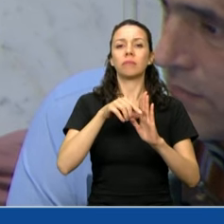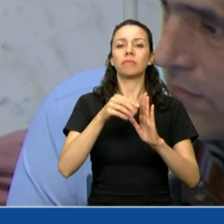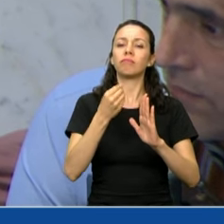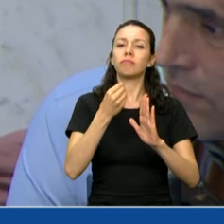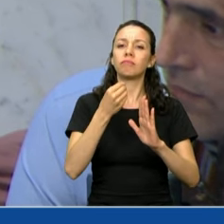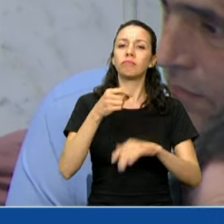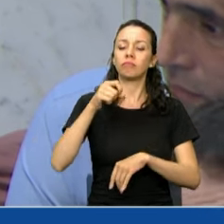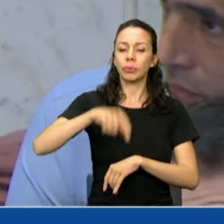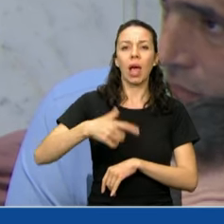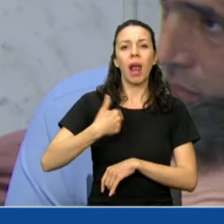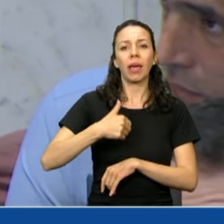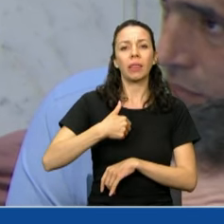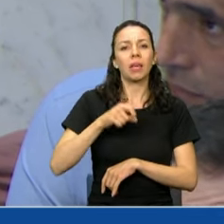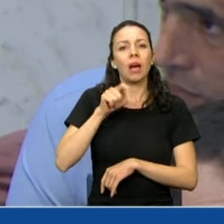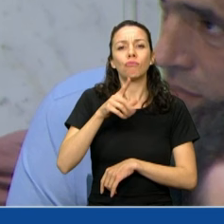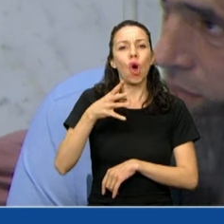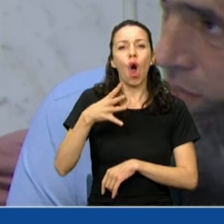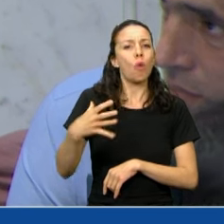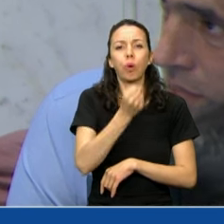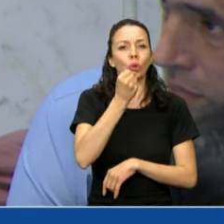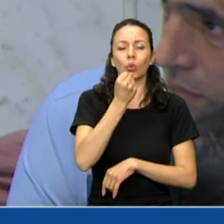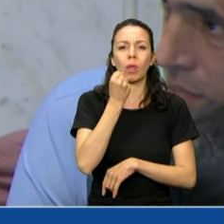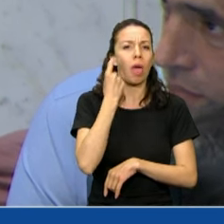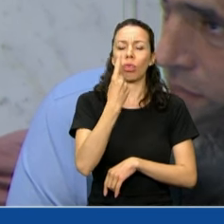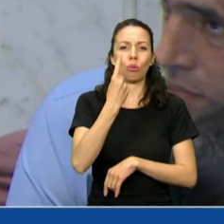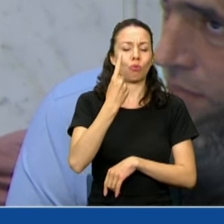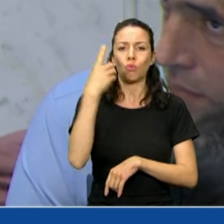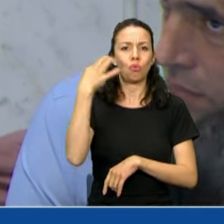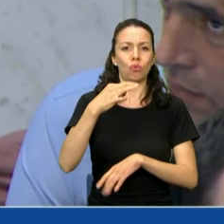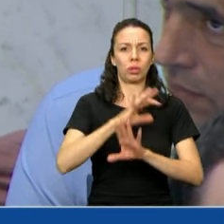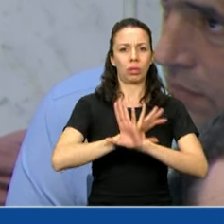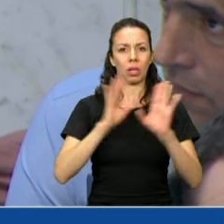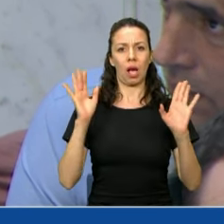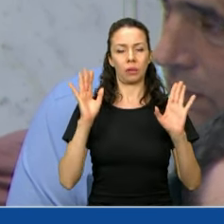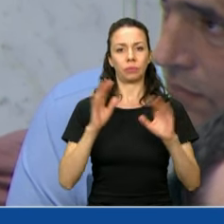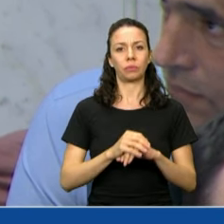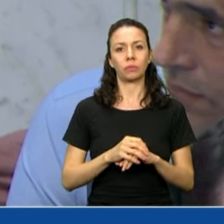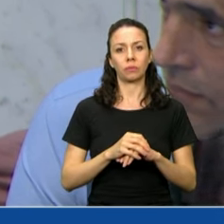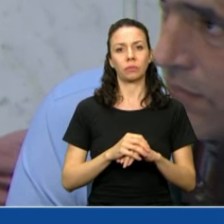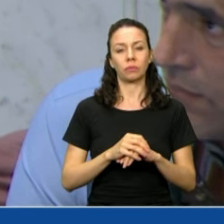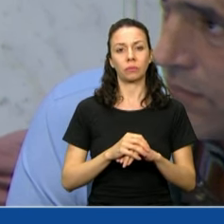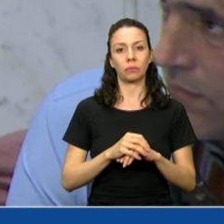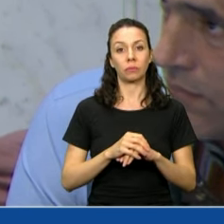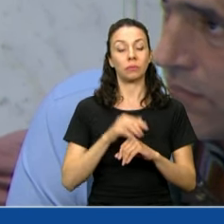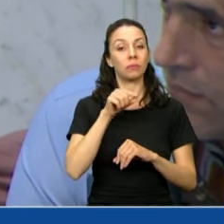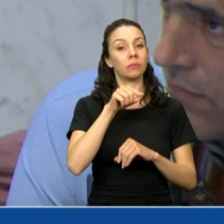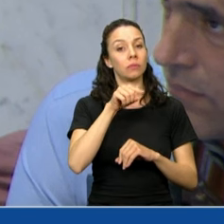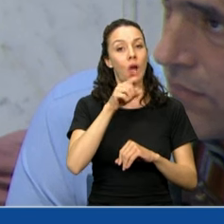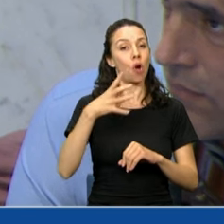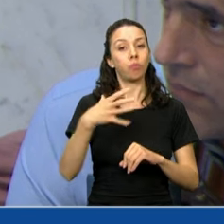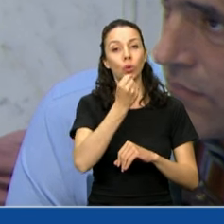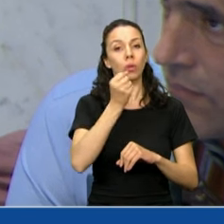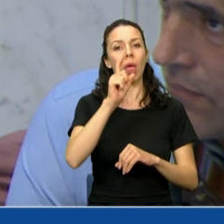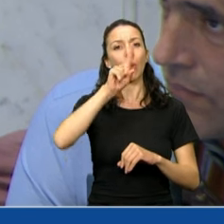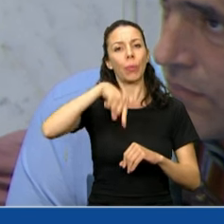tiene una oportunidad única una oportunidad que se da en base a una